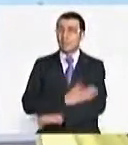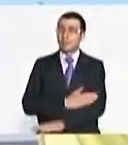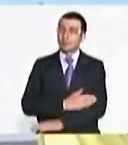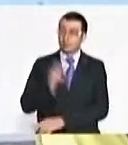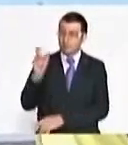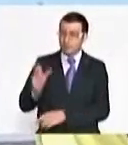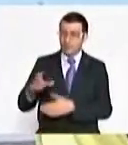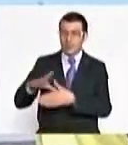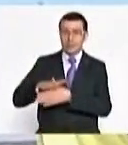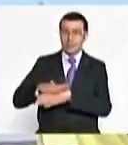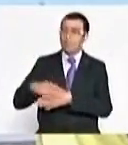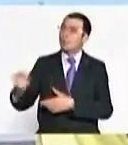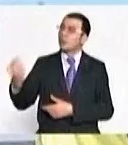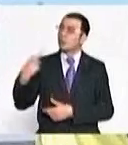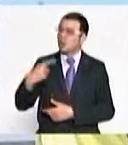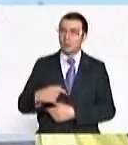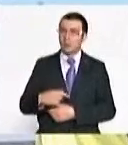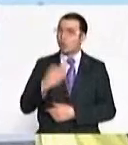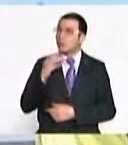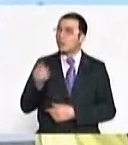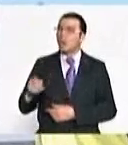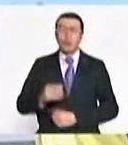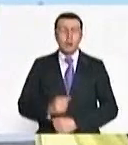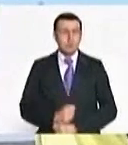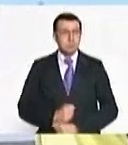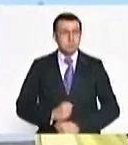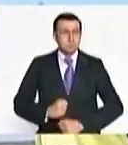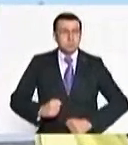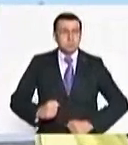taxista que si él con sobrepeso